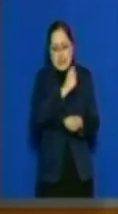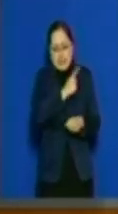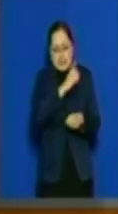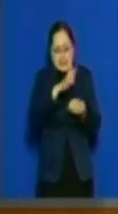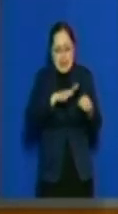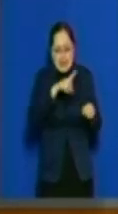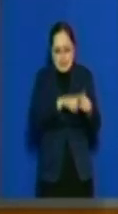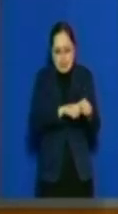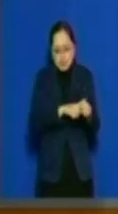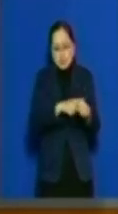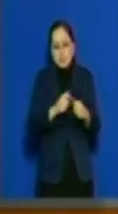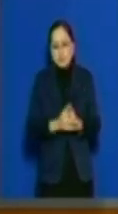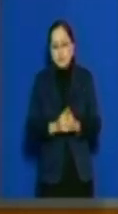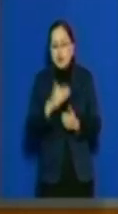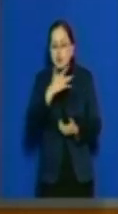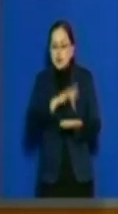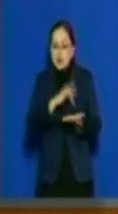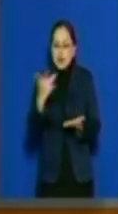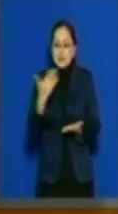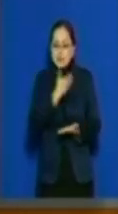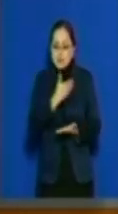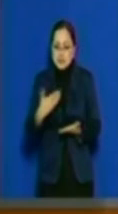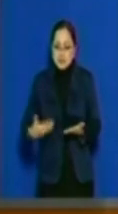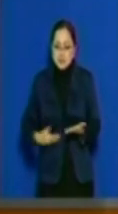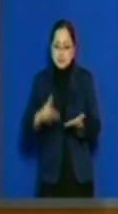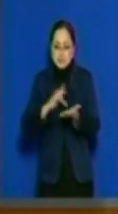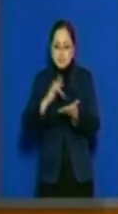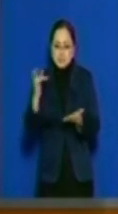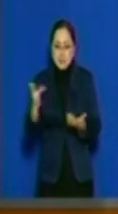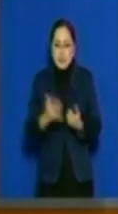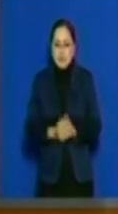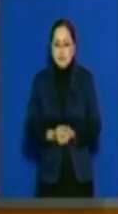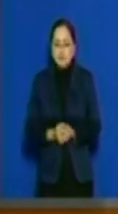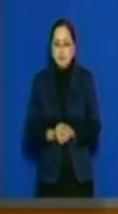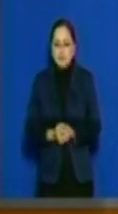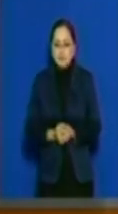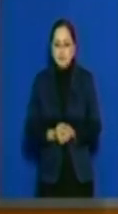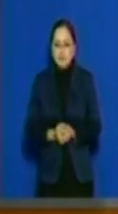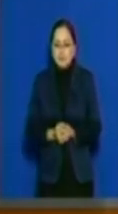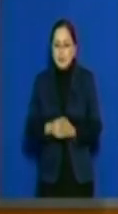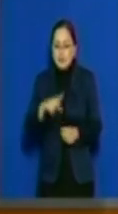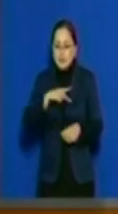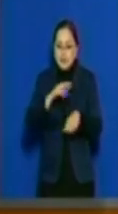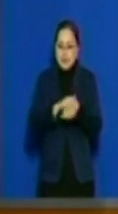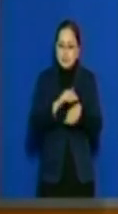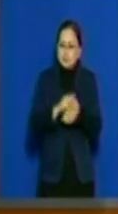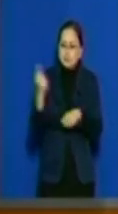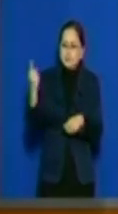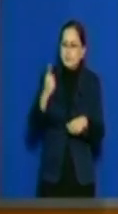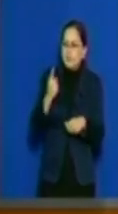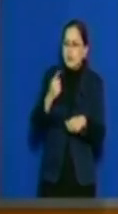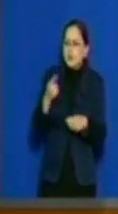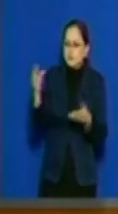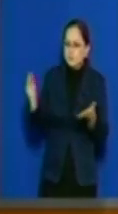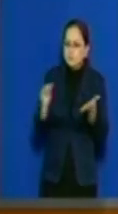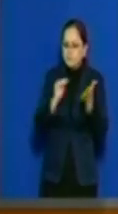gracias, señor presidente. Gracias. Me indica mi compañera y amiga Martita Palafox que se